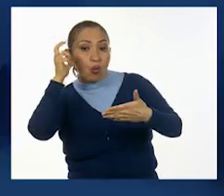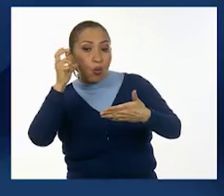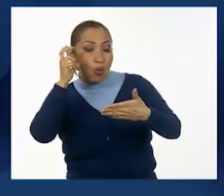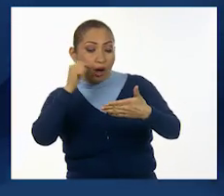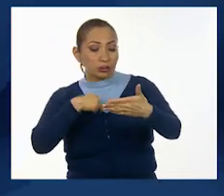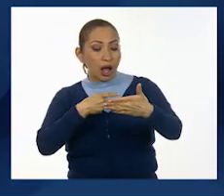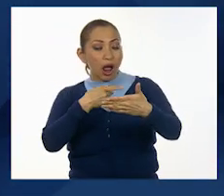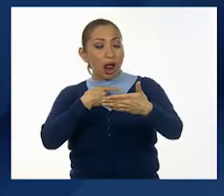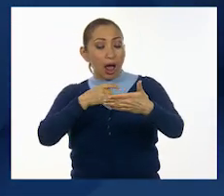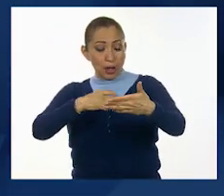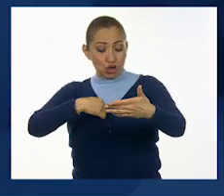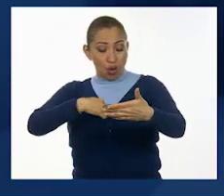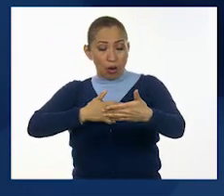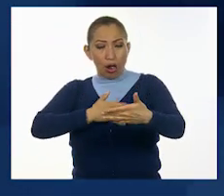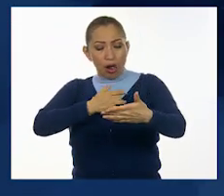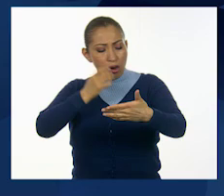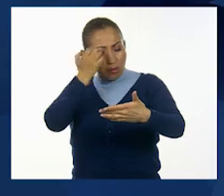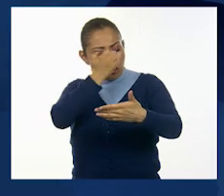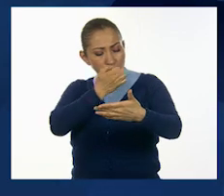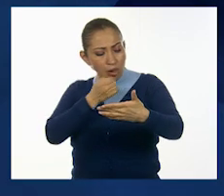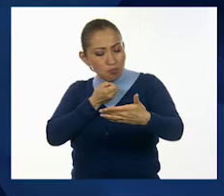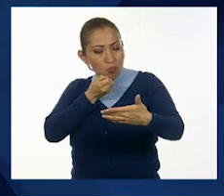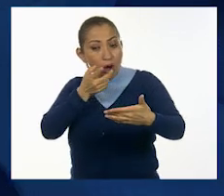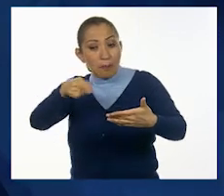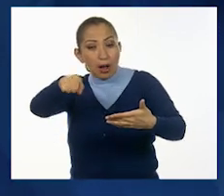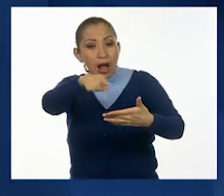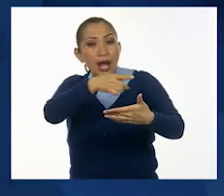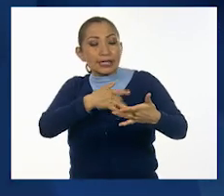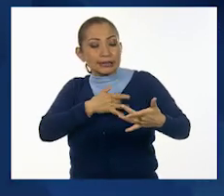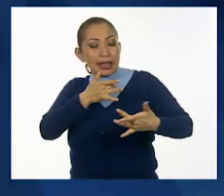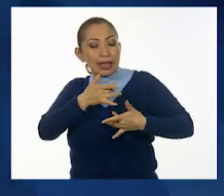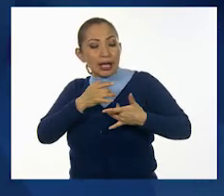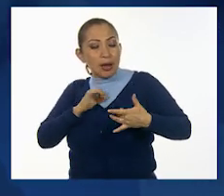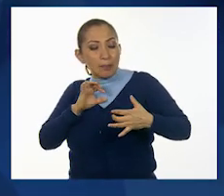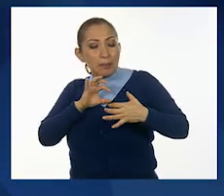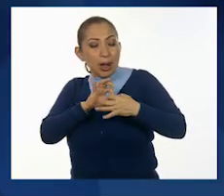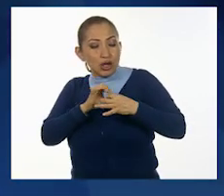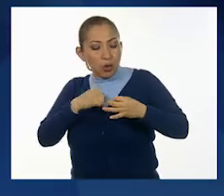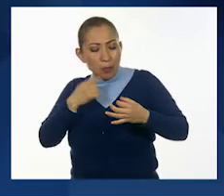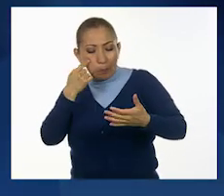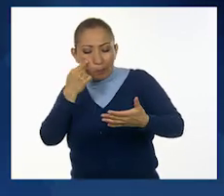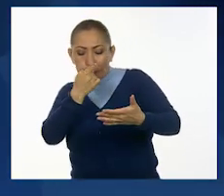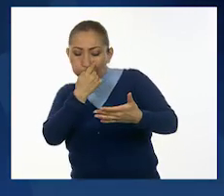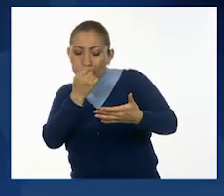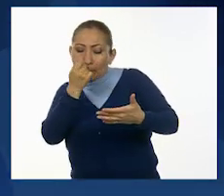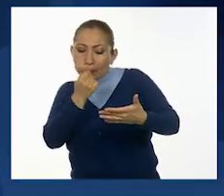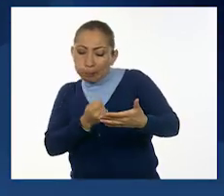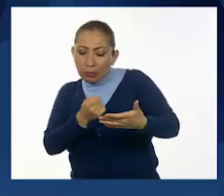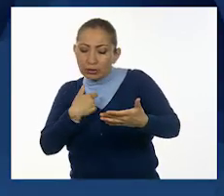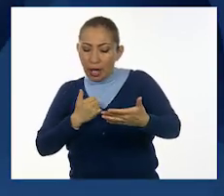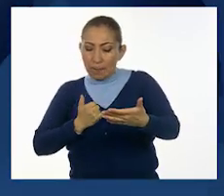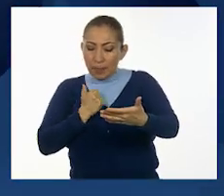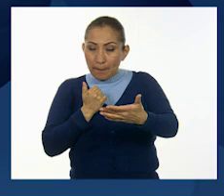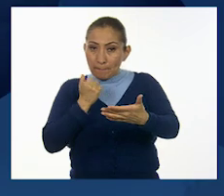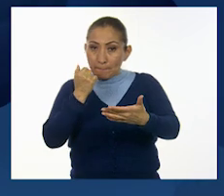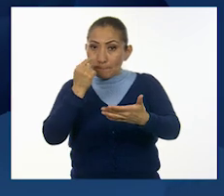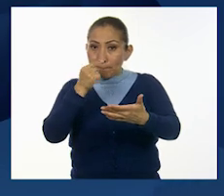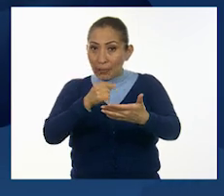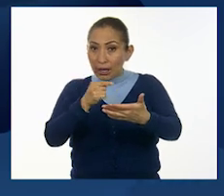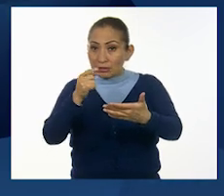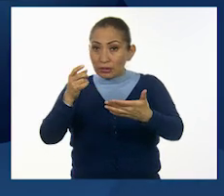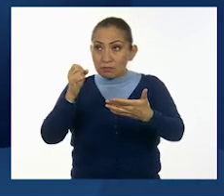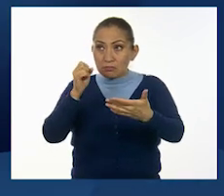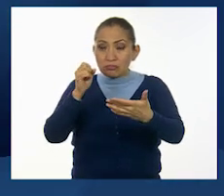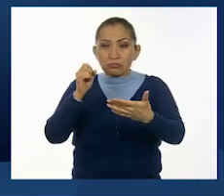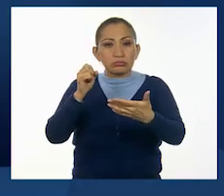interpreta los textos para la audiencia. Tiene que construir sentido a partir de su propia interpretación y aprovechar los